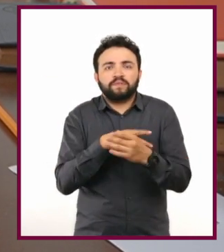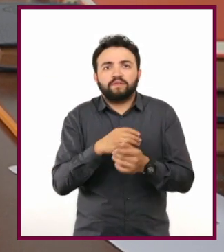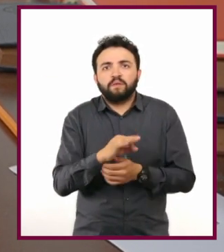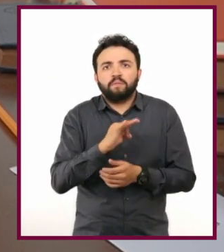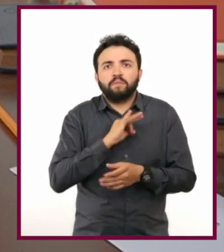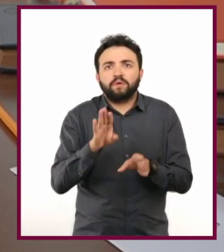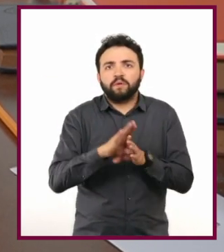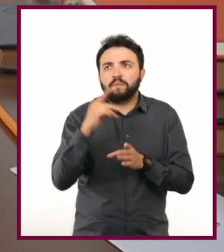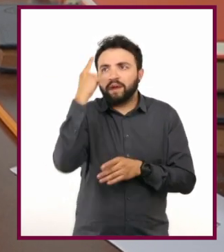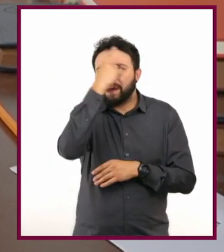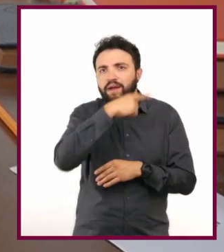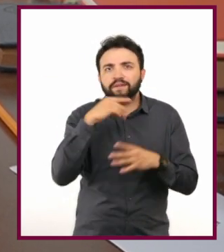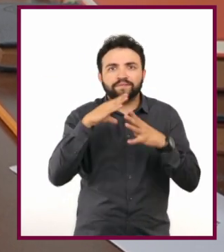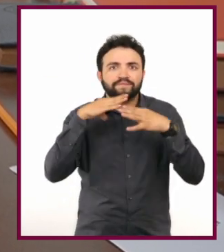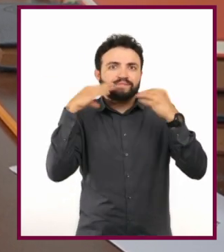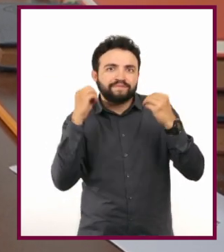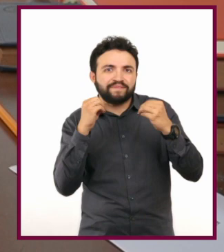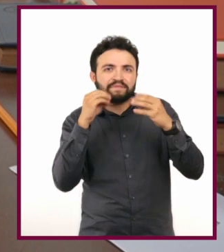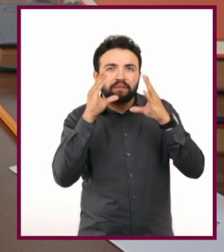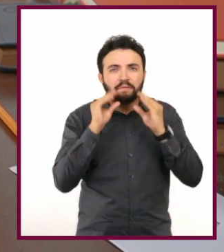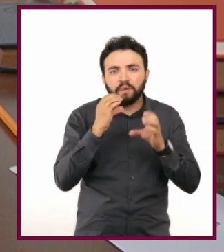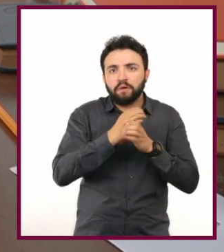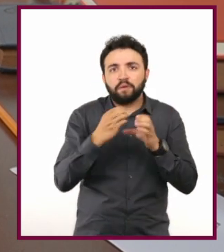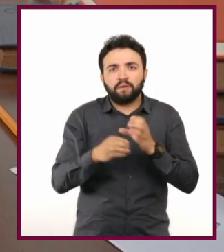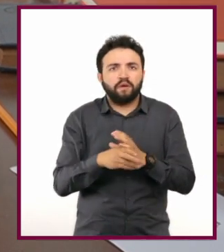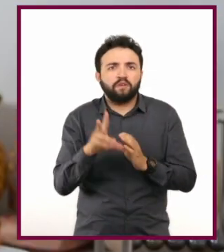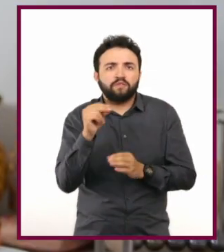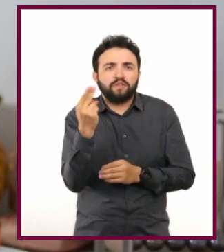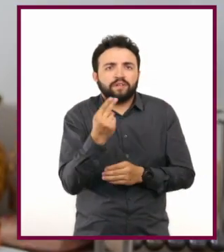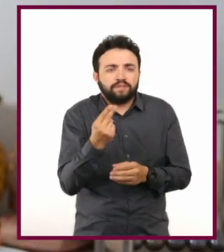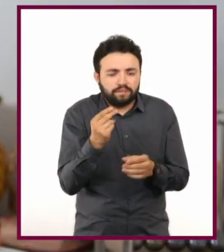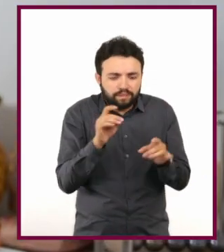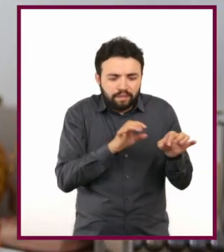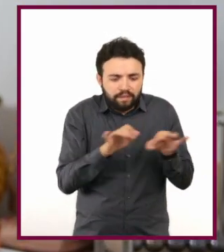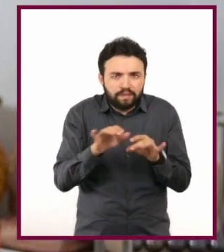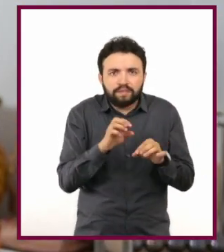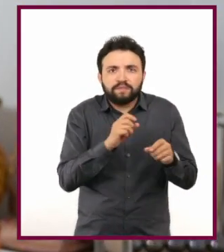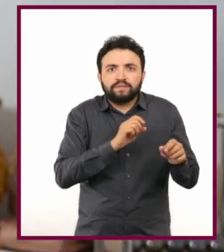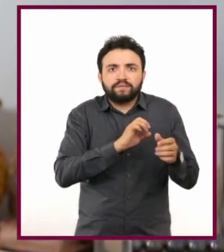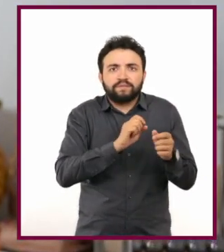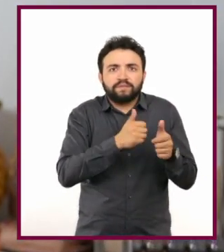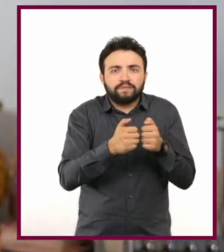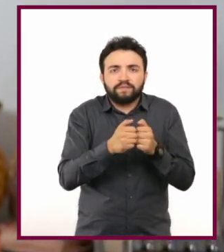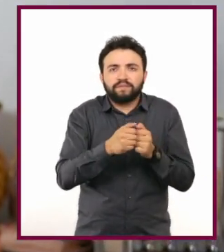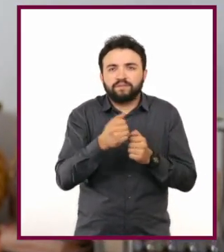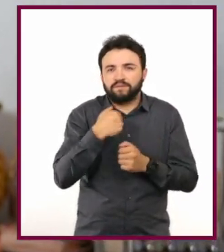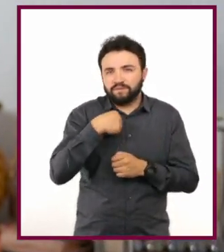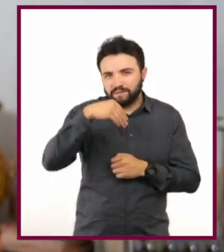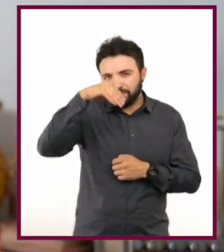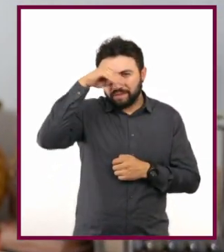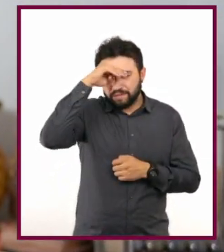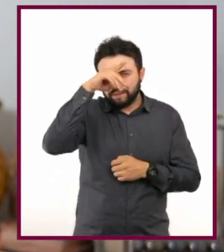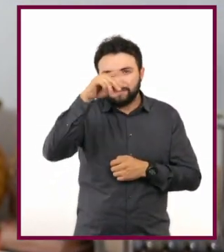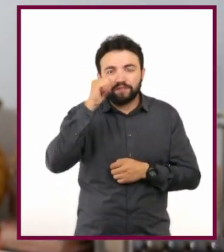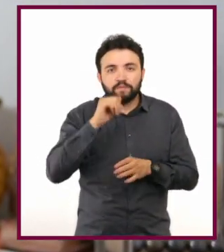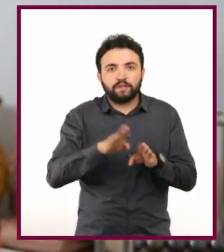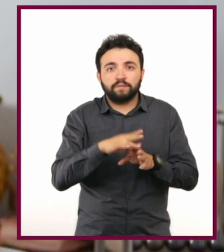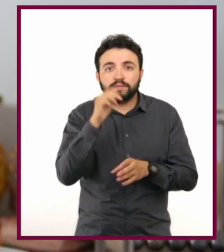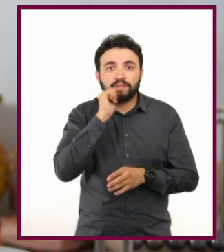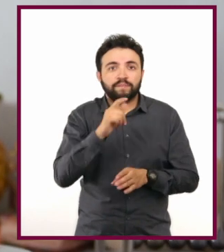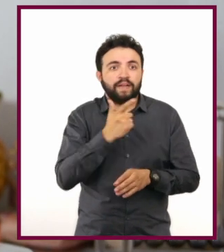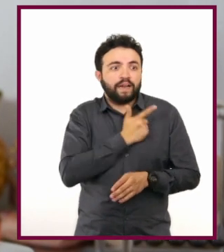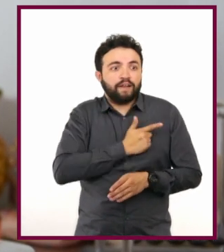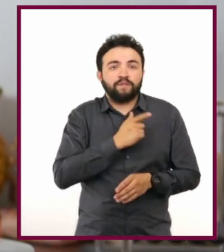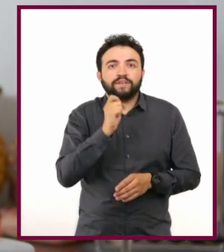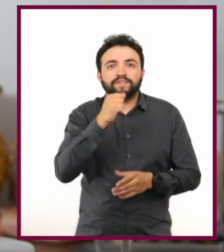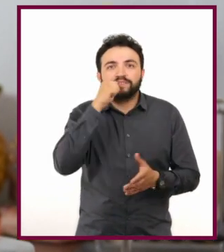con caritas y símbolos, ni siquiera tienes que escribir nada. Tú me contabas que no había algo que te hiciera más ilusión que ir al buzón de la